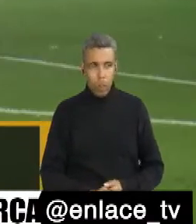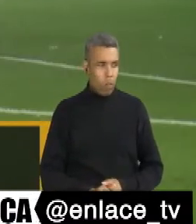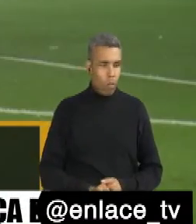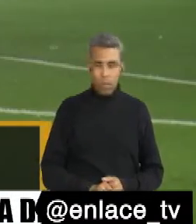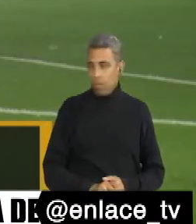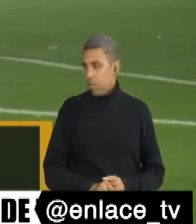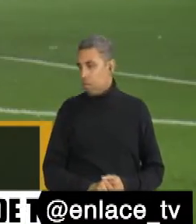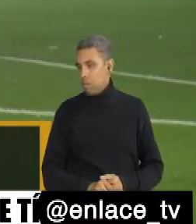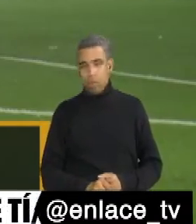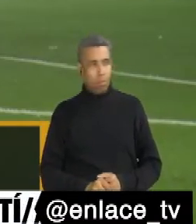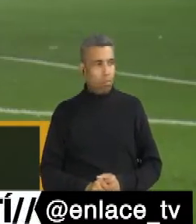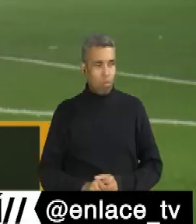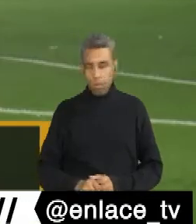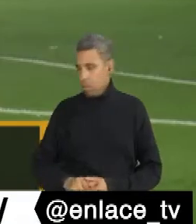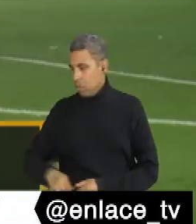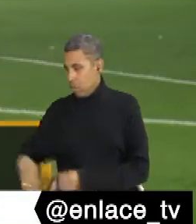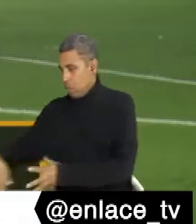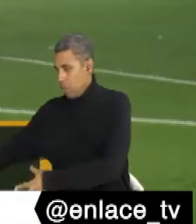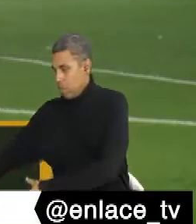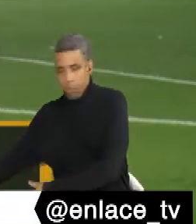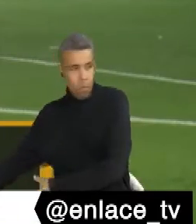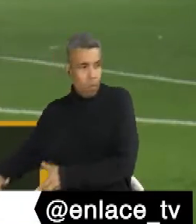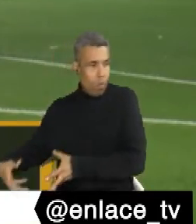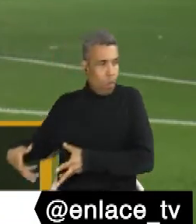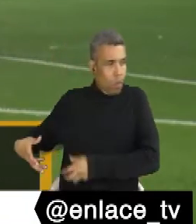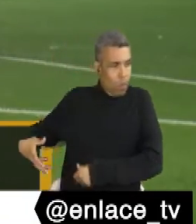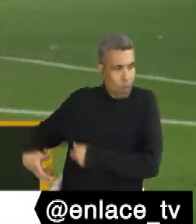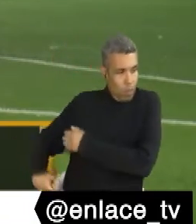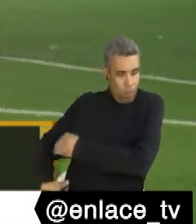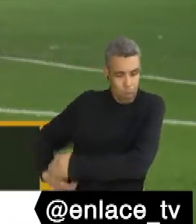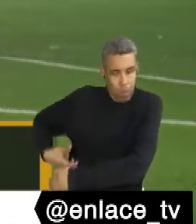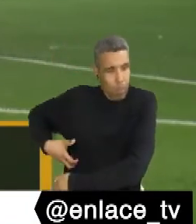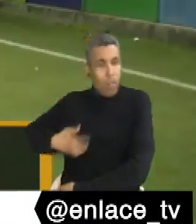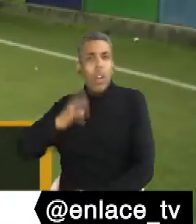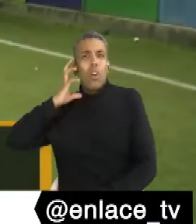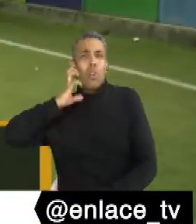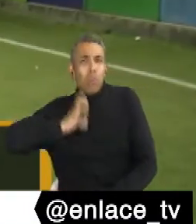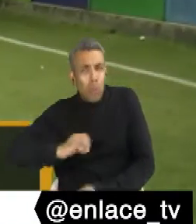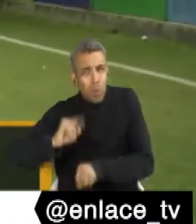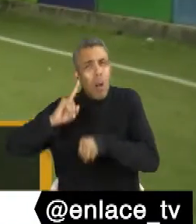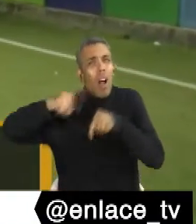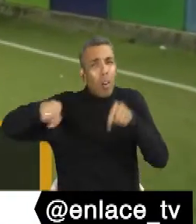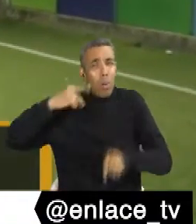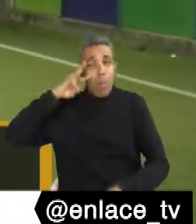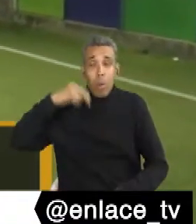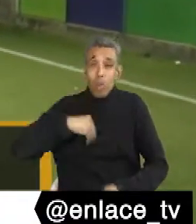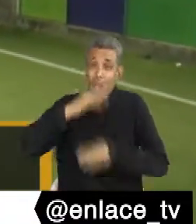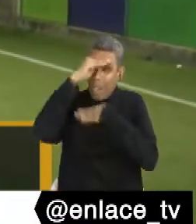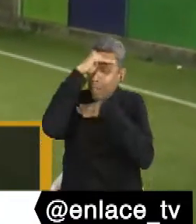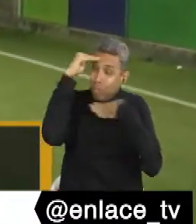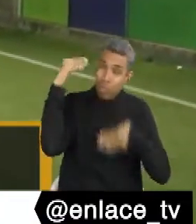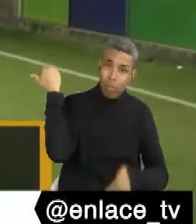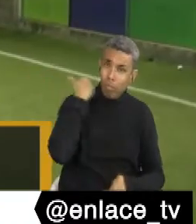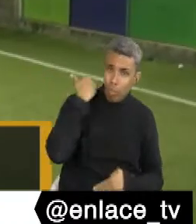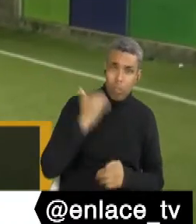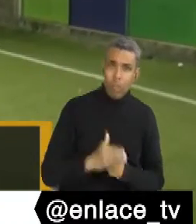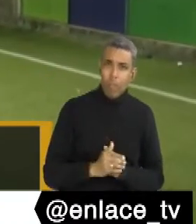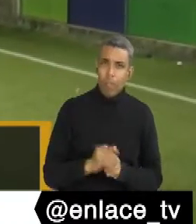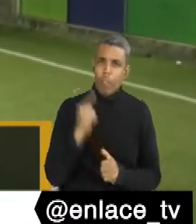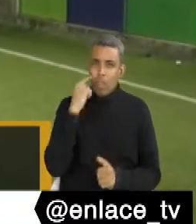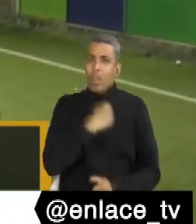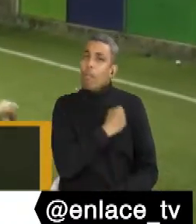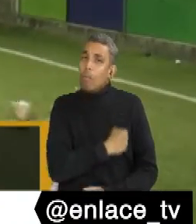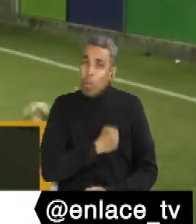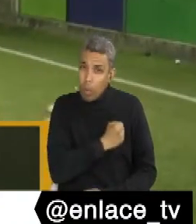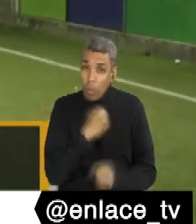y también esto es una inseguridad y esperamos que acojan esta propuesta nuestra. Buscan apoyo de las autoridades para que sus